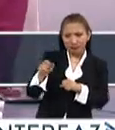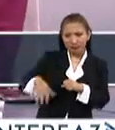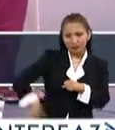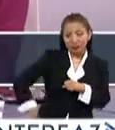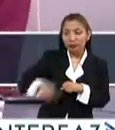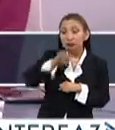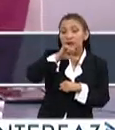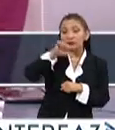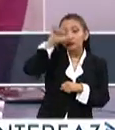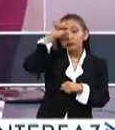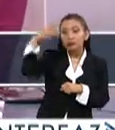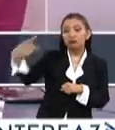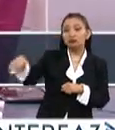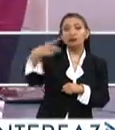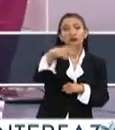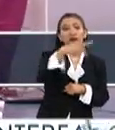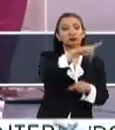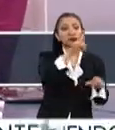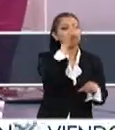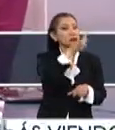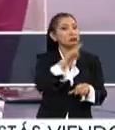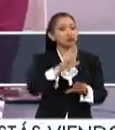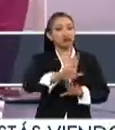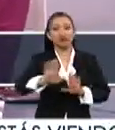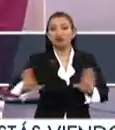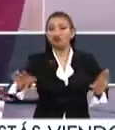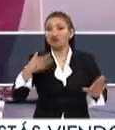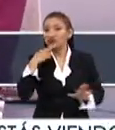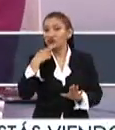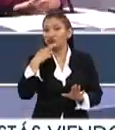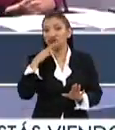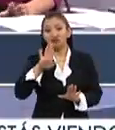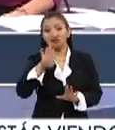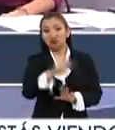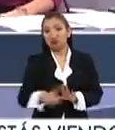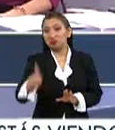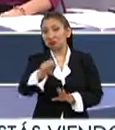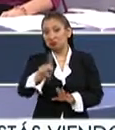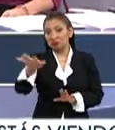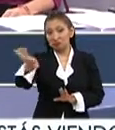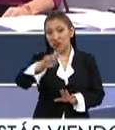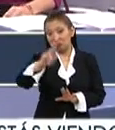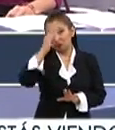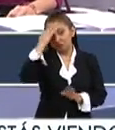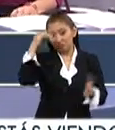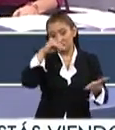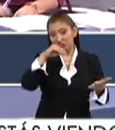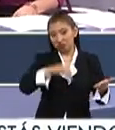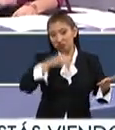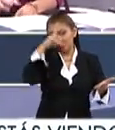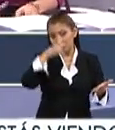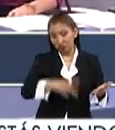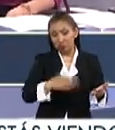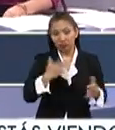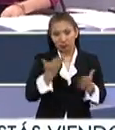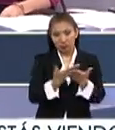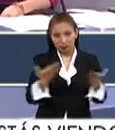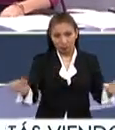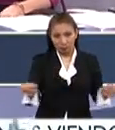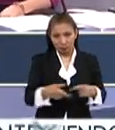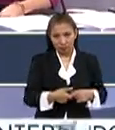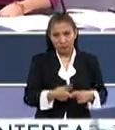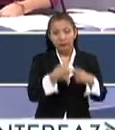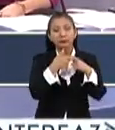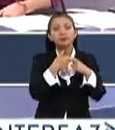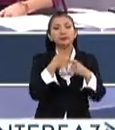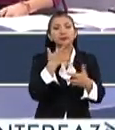comentabas, ¿no? La alfabetización en las distintas lenguas que pues están identificadas y reconocidas en nuestro país. Si te parece bien, vamos a hacer una